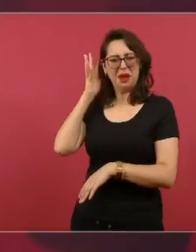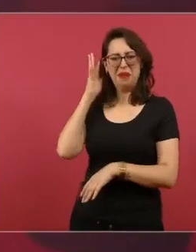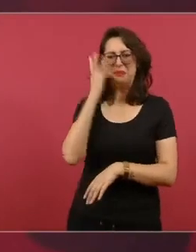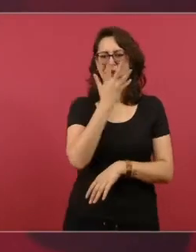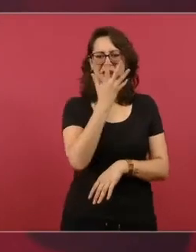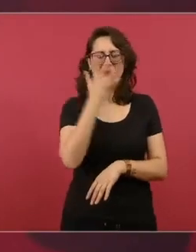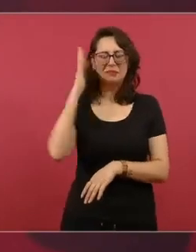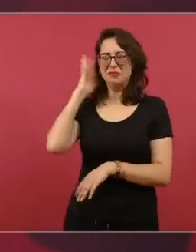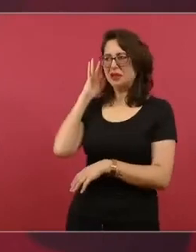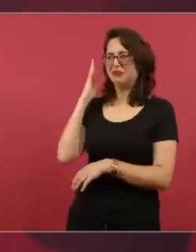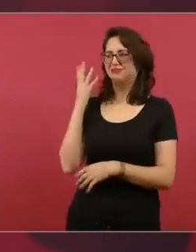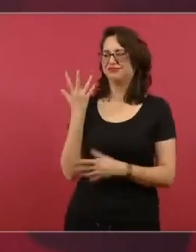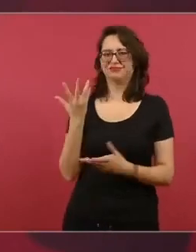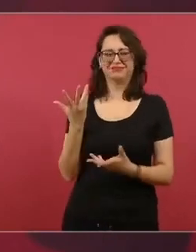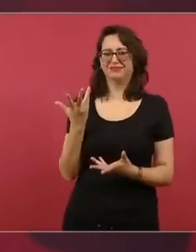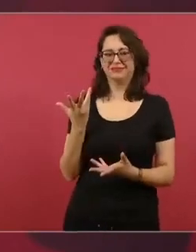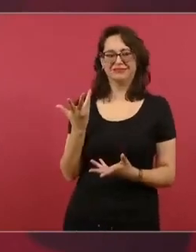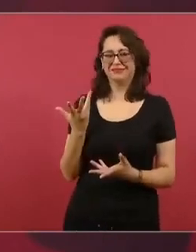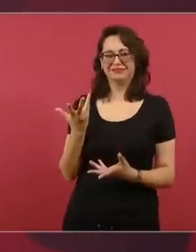Y a ver si